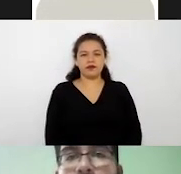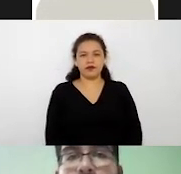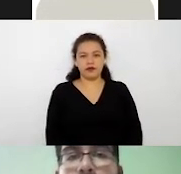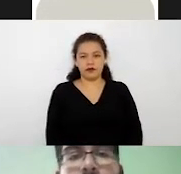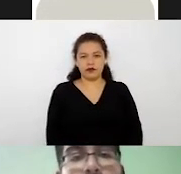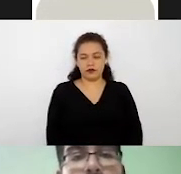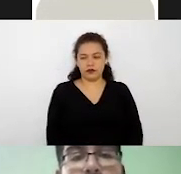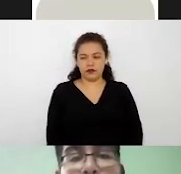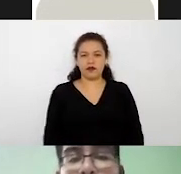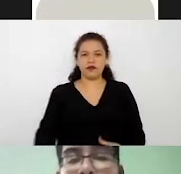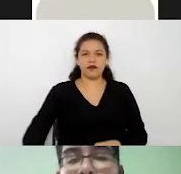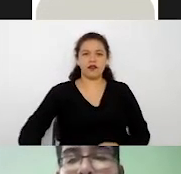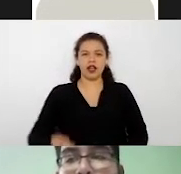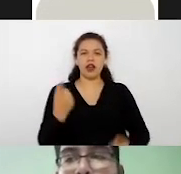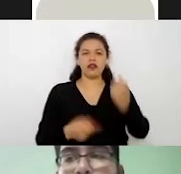algunas pláticas.